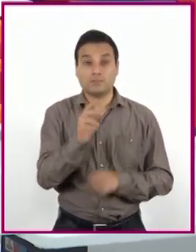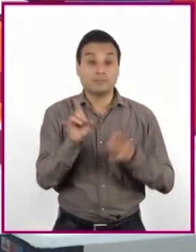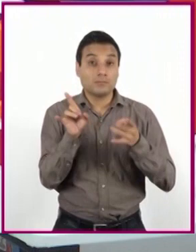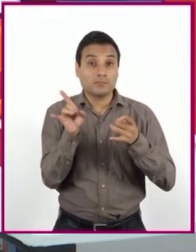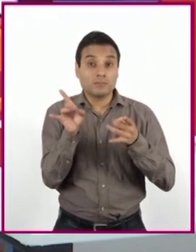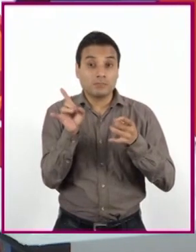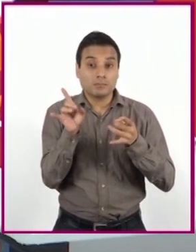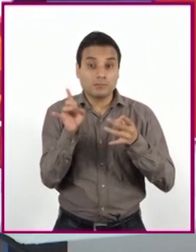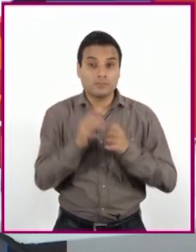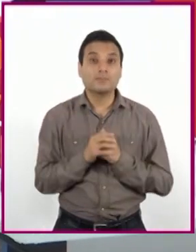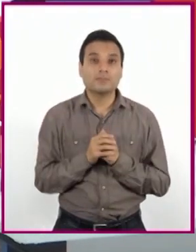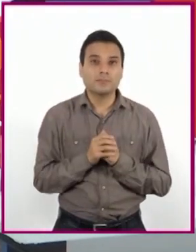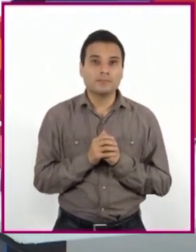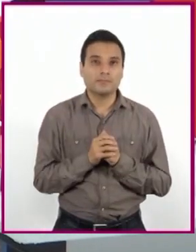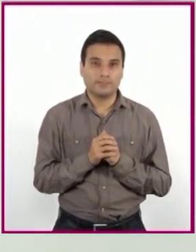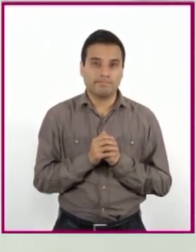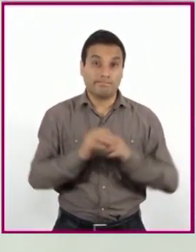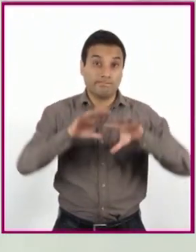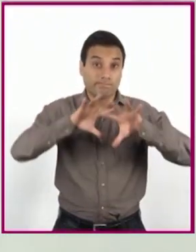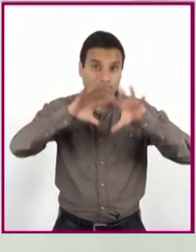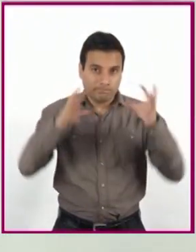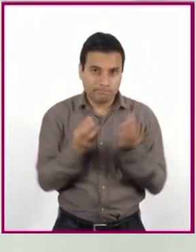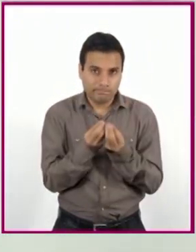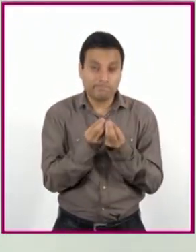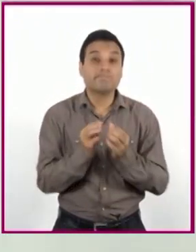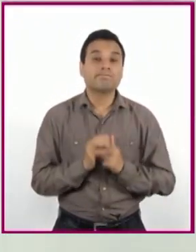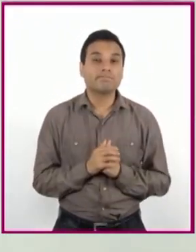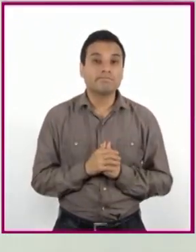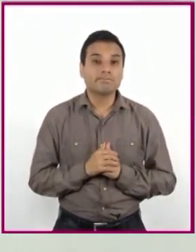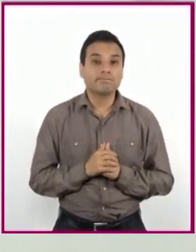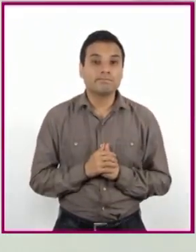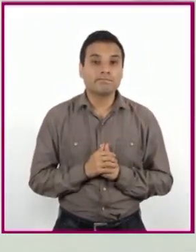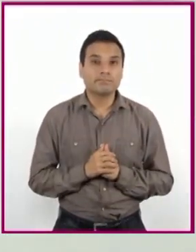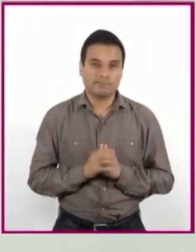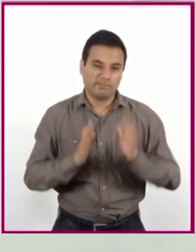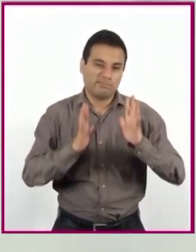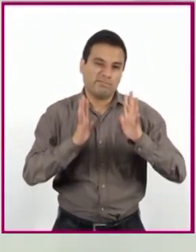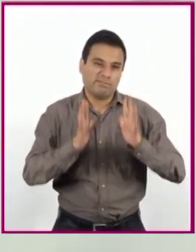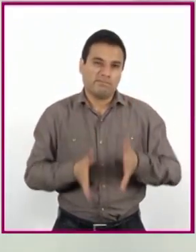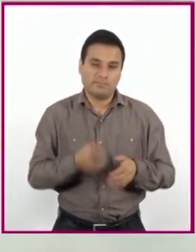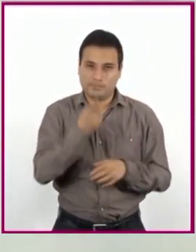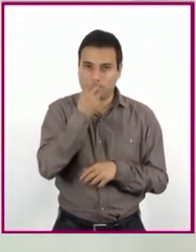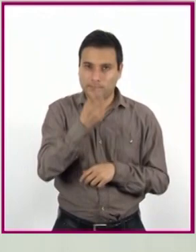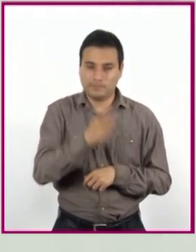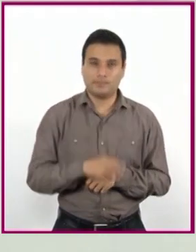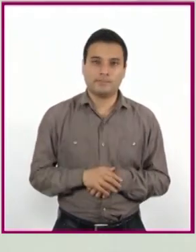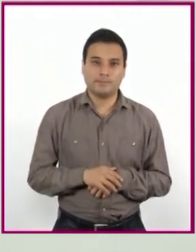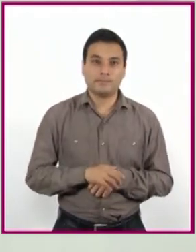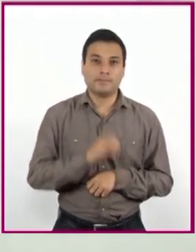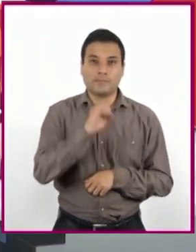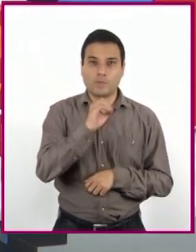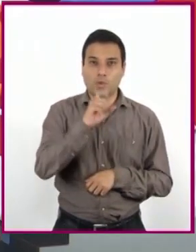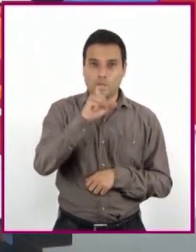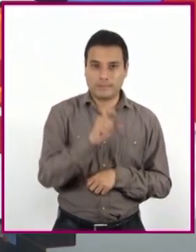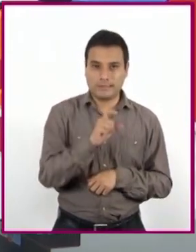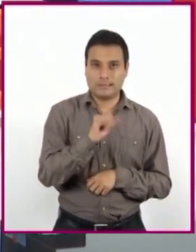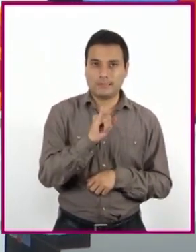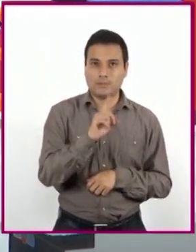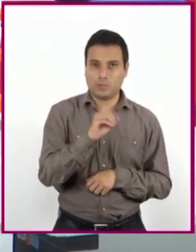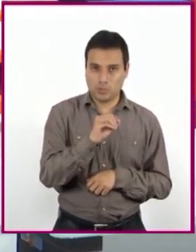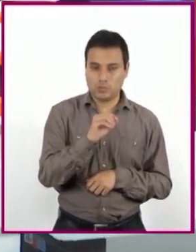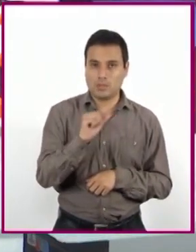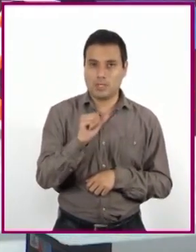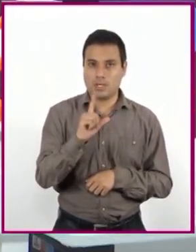tenemos a los productos. Y como producto final tenemos, como ya lo habíamos mencionado, el óxido de aluminio. Teniendo